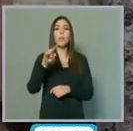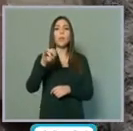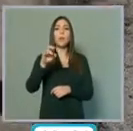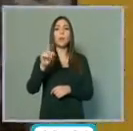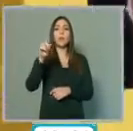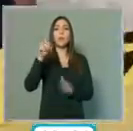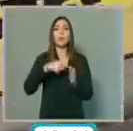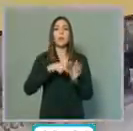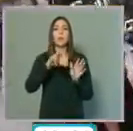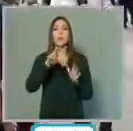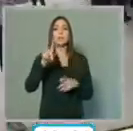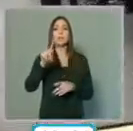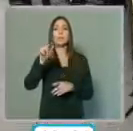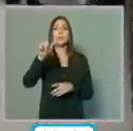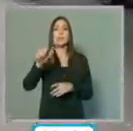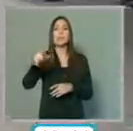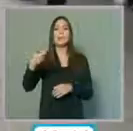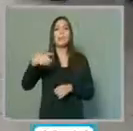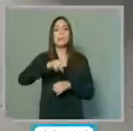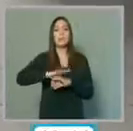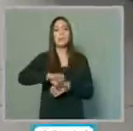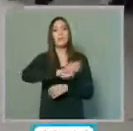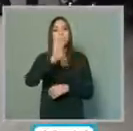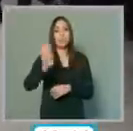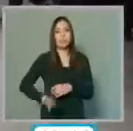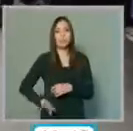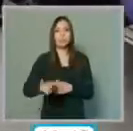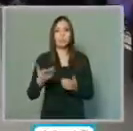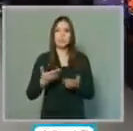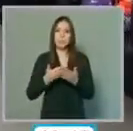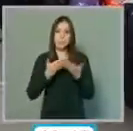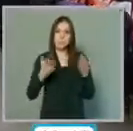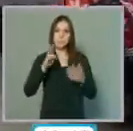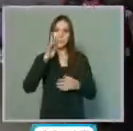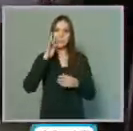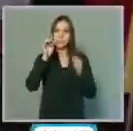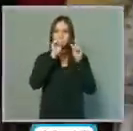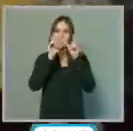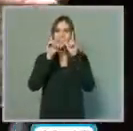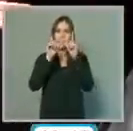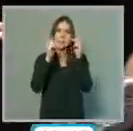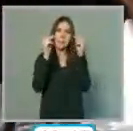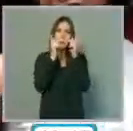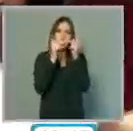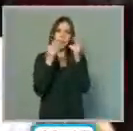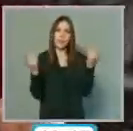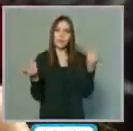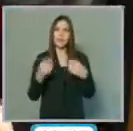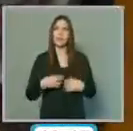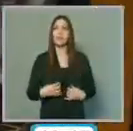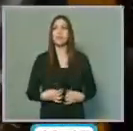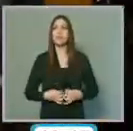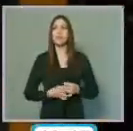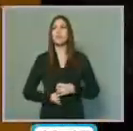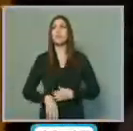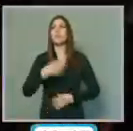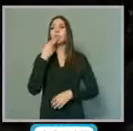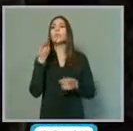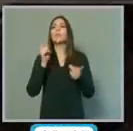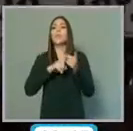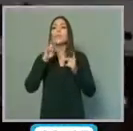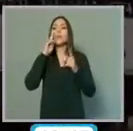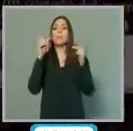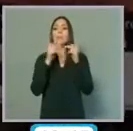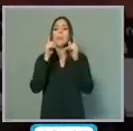Tacuba, véngase. Ya, Alberto, ¿qué no ve? ¿Qué no ve la placa? Mire, hasta el señor, ¿dónde está la placa, maestro? Ahí está, mi